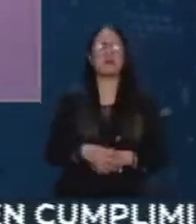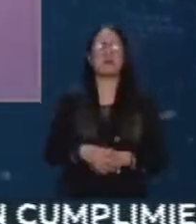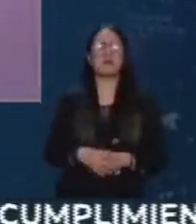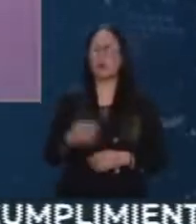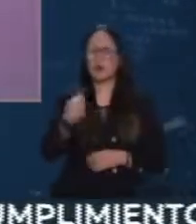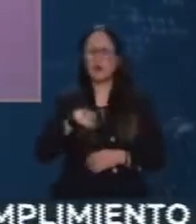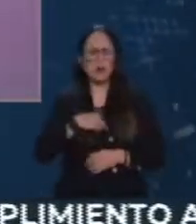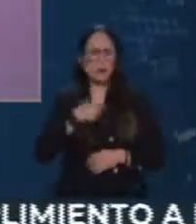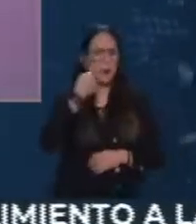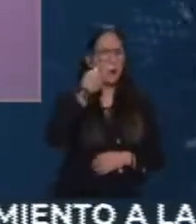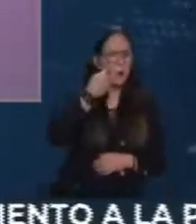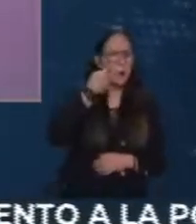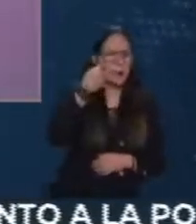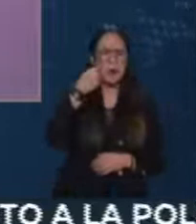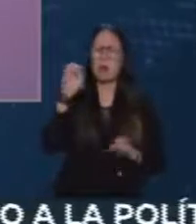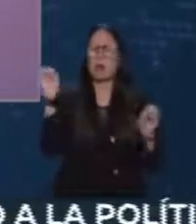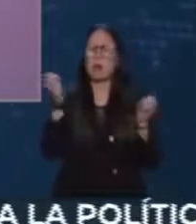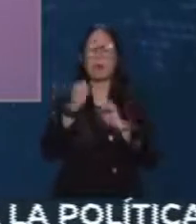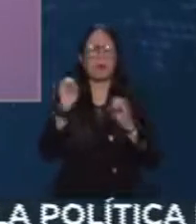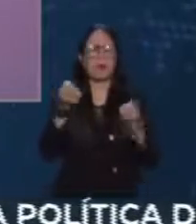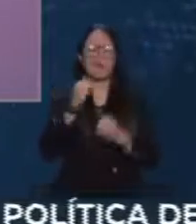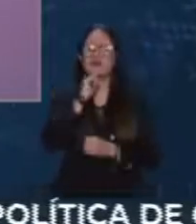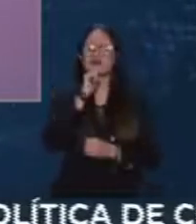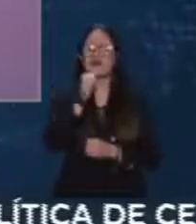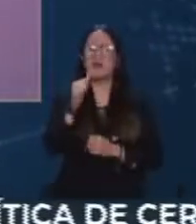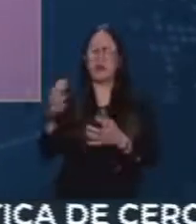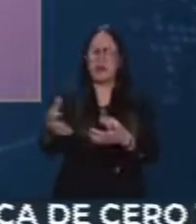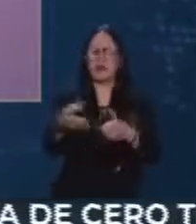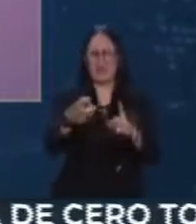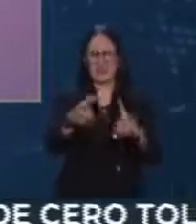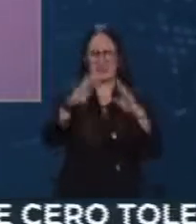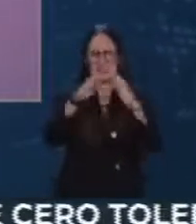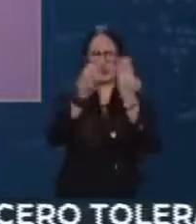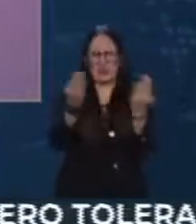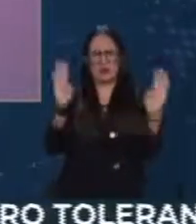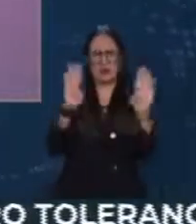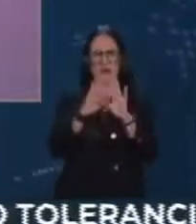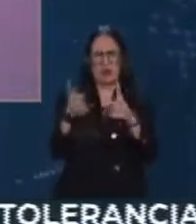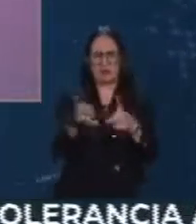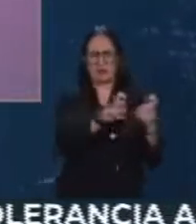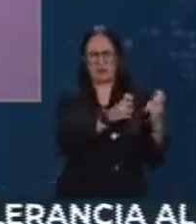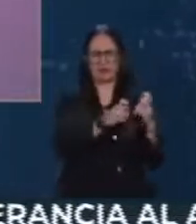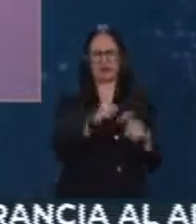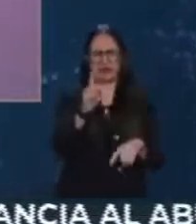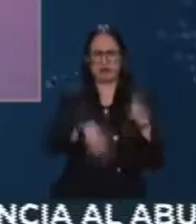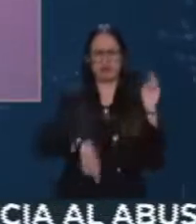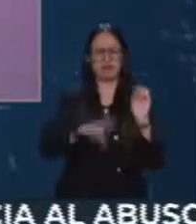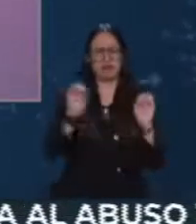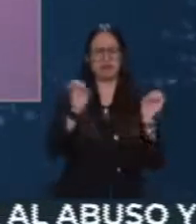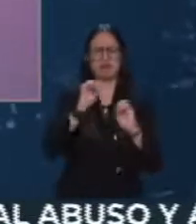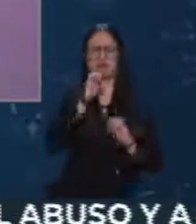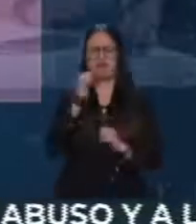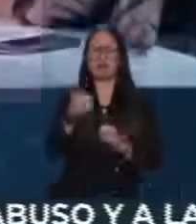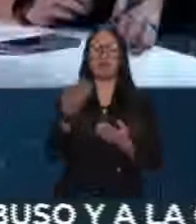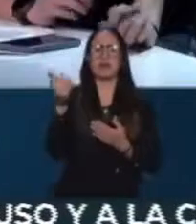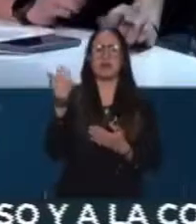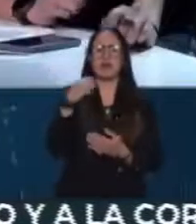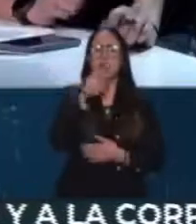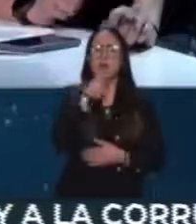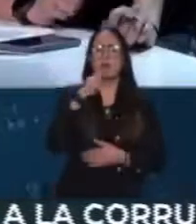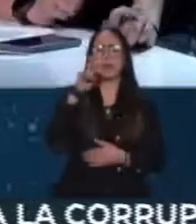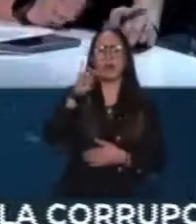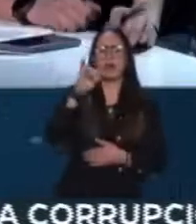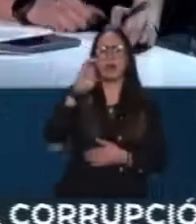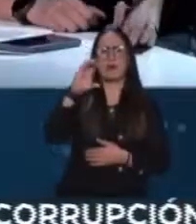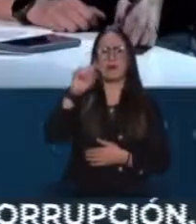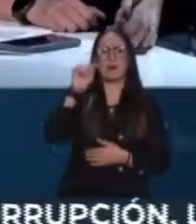mencionaron y no encontramos ninguna toma. Por último, comentarte que hace unas horas el candidato Víctor Hugo